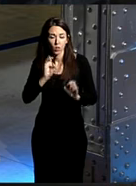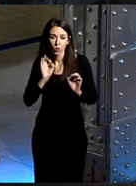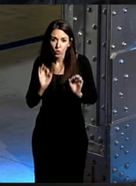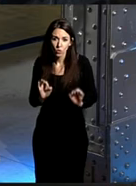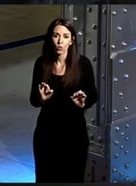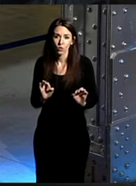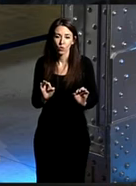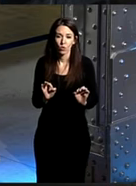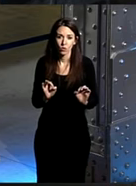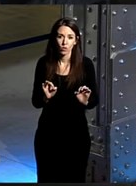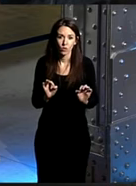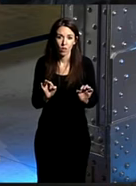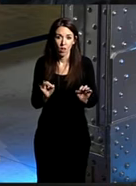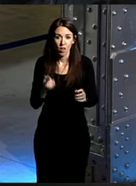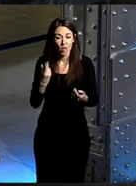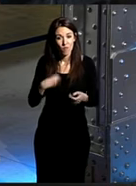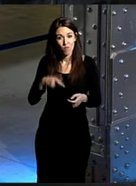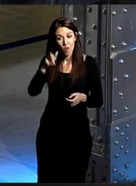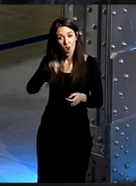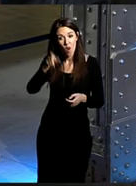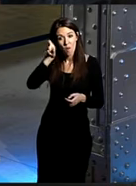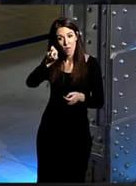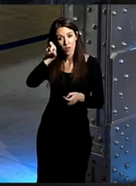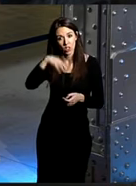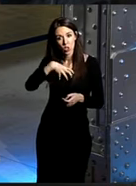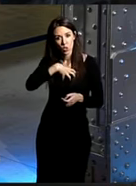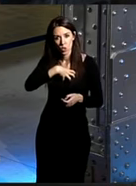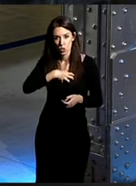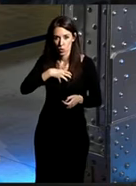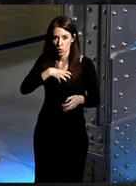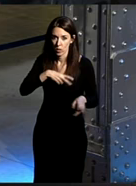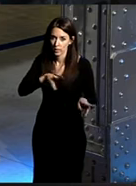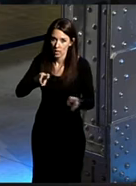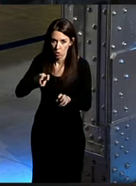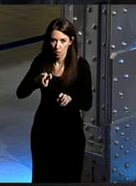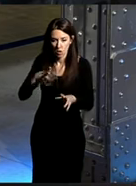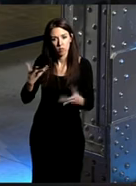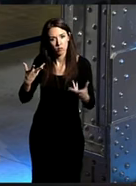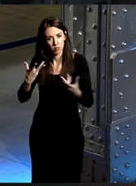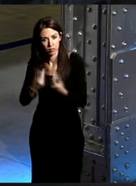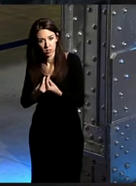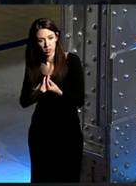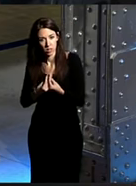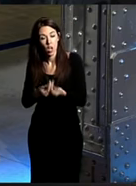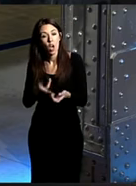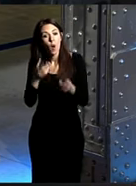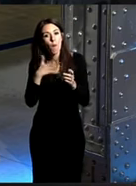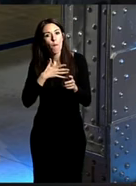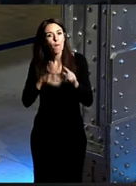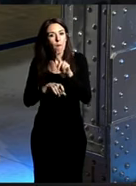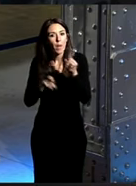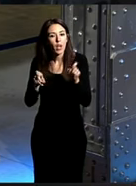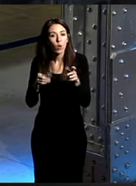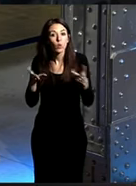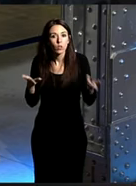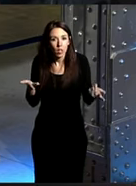el acompañamiento a aquellos profesores a los que les cuesta tantísima la innovación. Entonces, mi pregunta